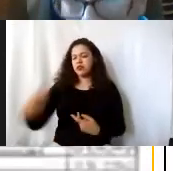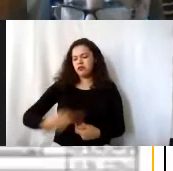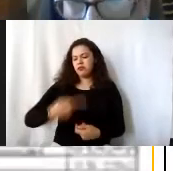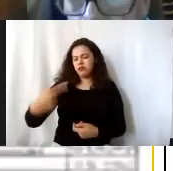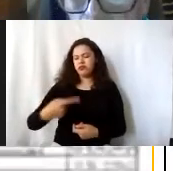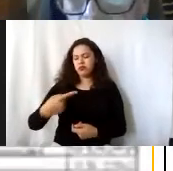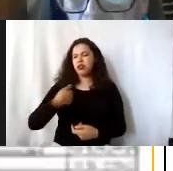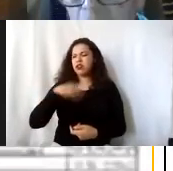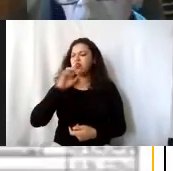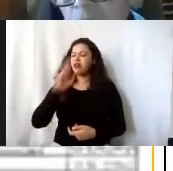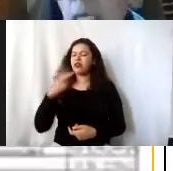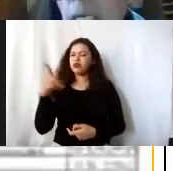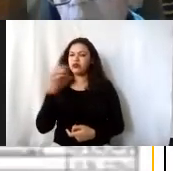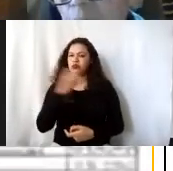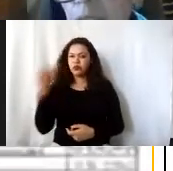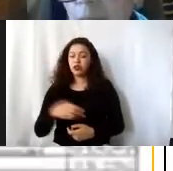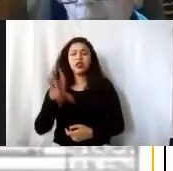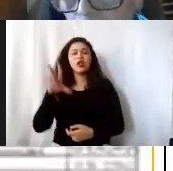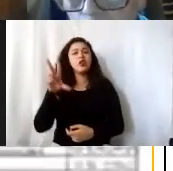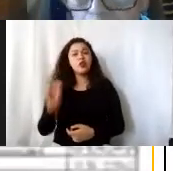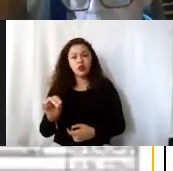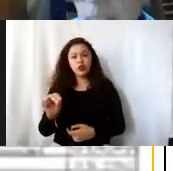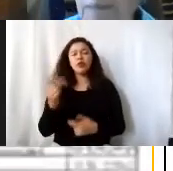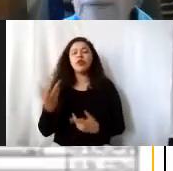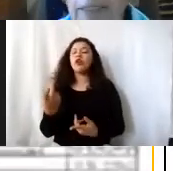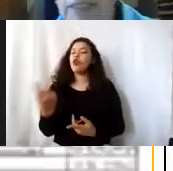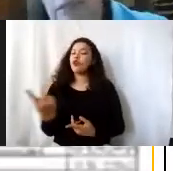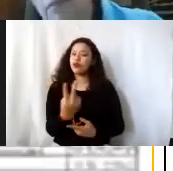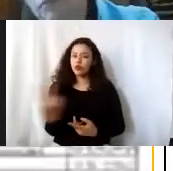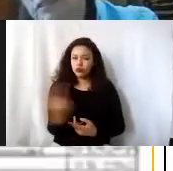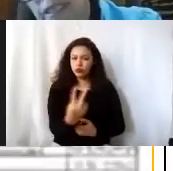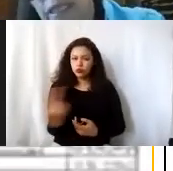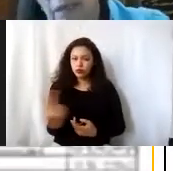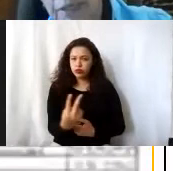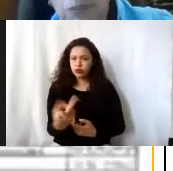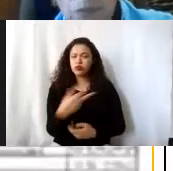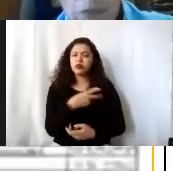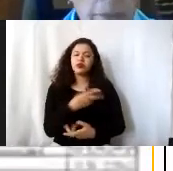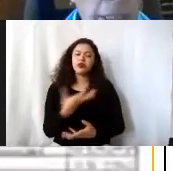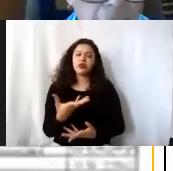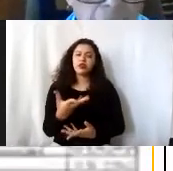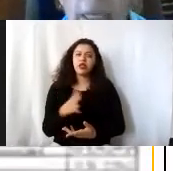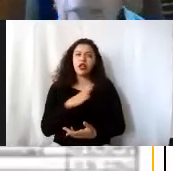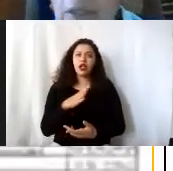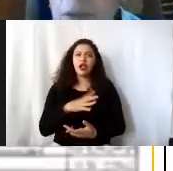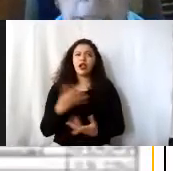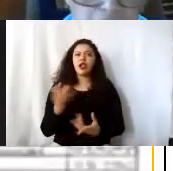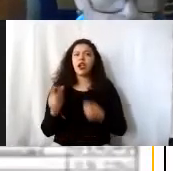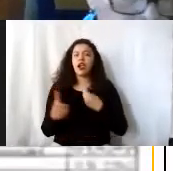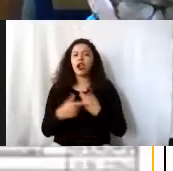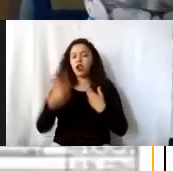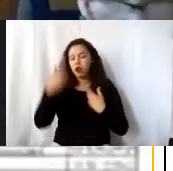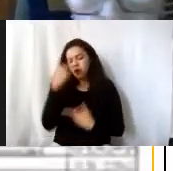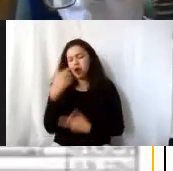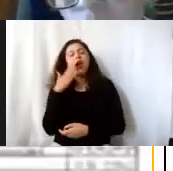Pues es una interrelación en donde ambas partes pues tiene que haber un clima de cortesía,